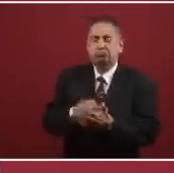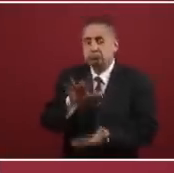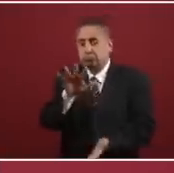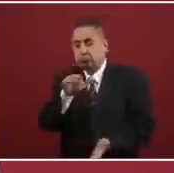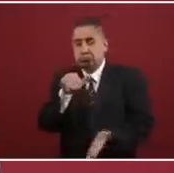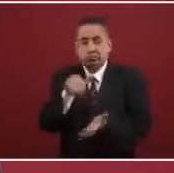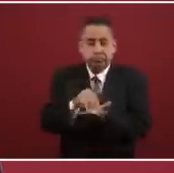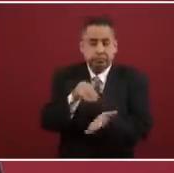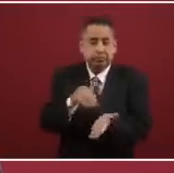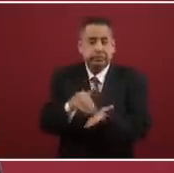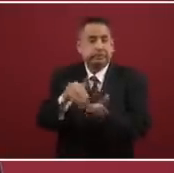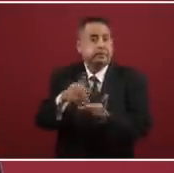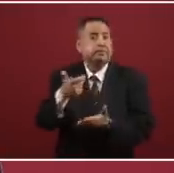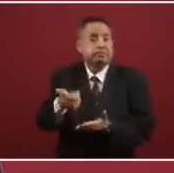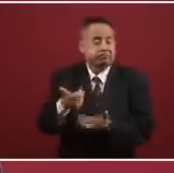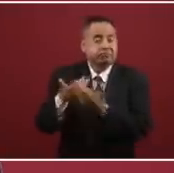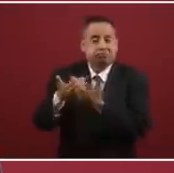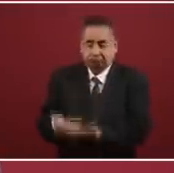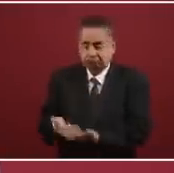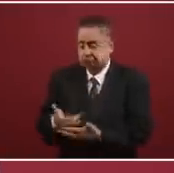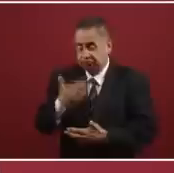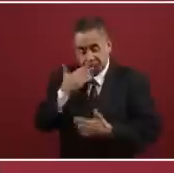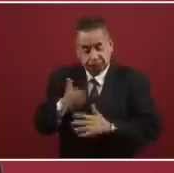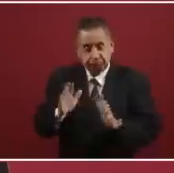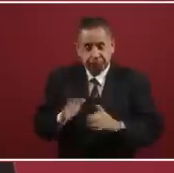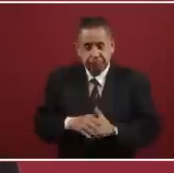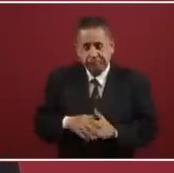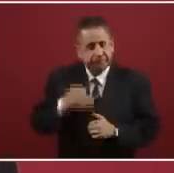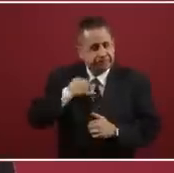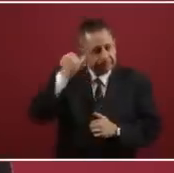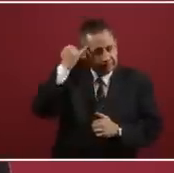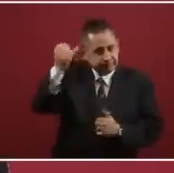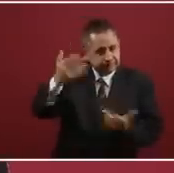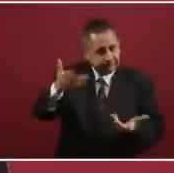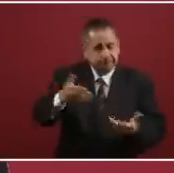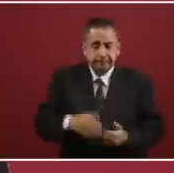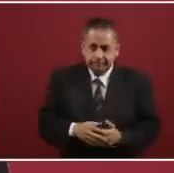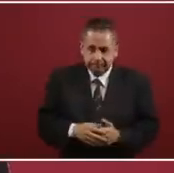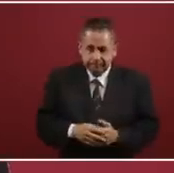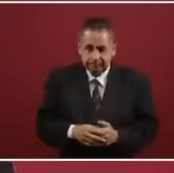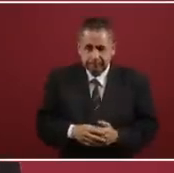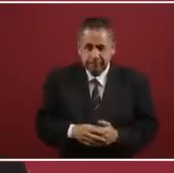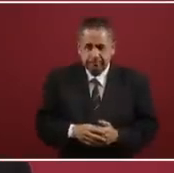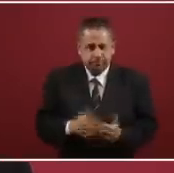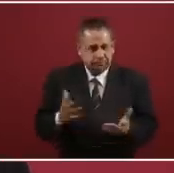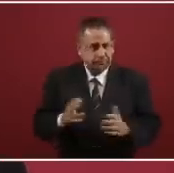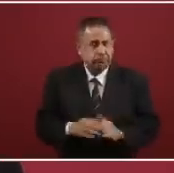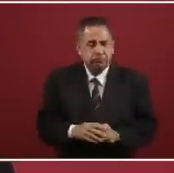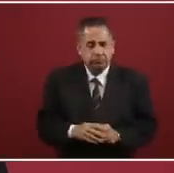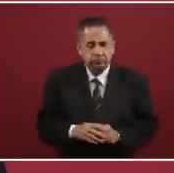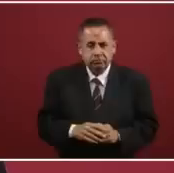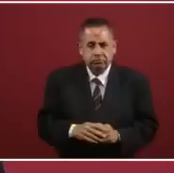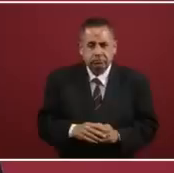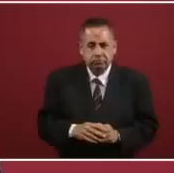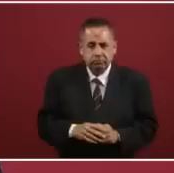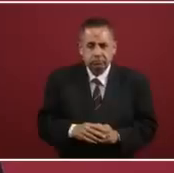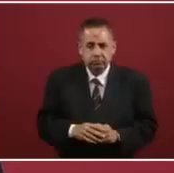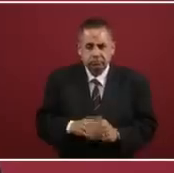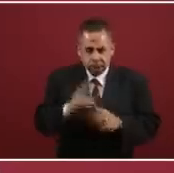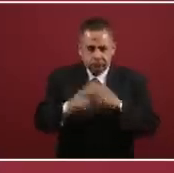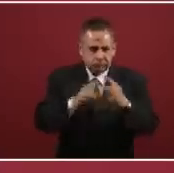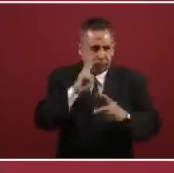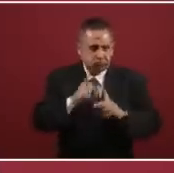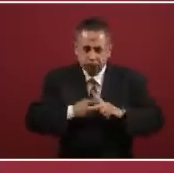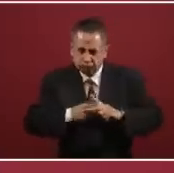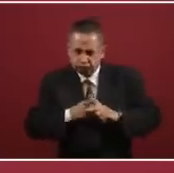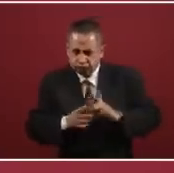50 mil millones de pesos. Pero imagínense, y podemos hacer la